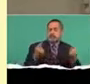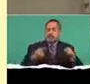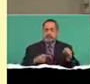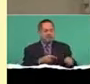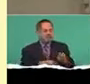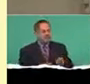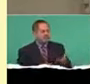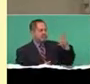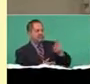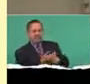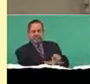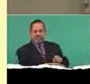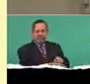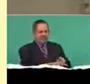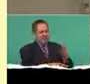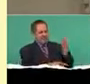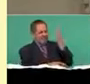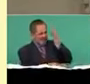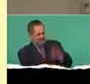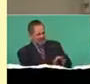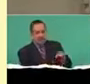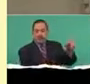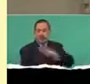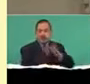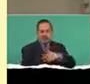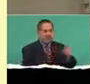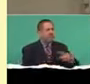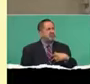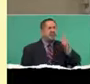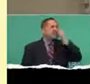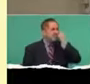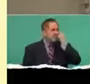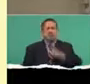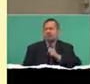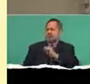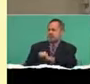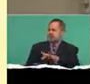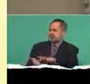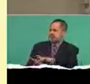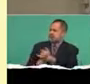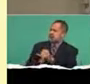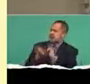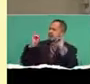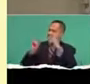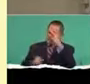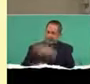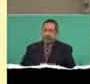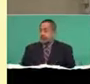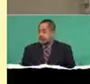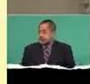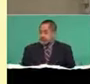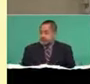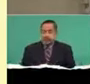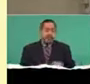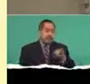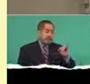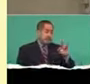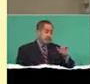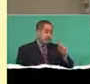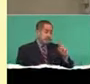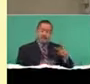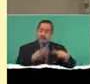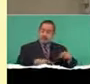ser llamado traidor en España. Muchos más irlandeses han buscado una nueva vida en